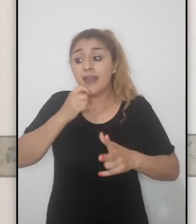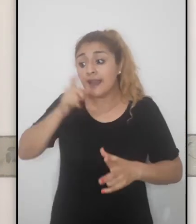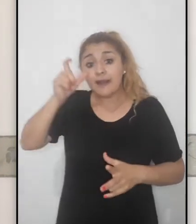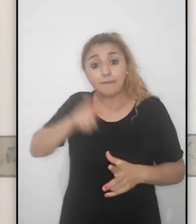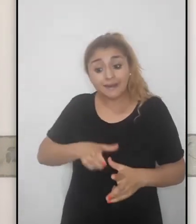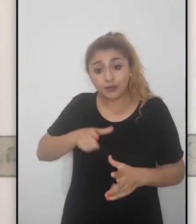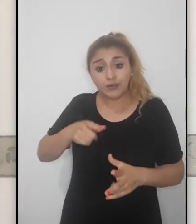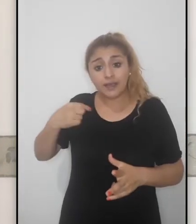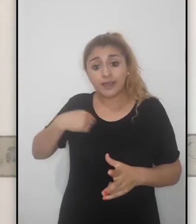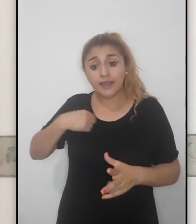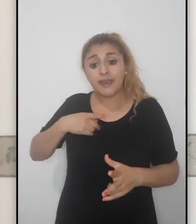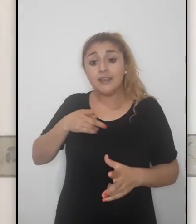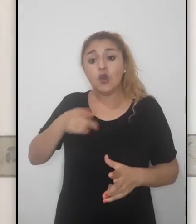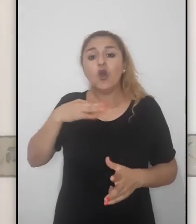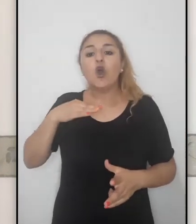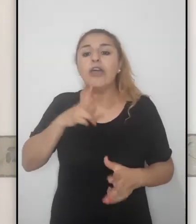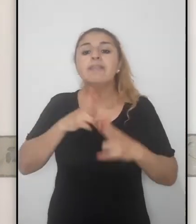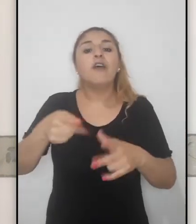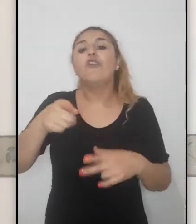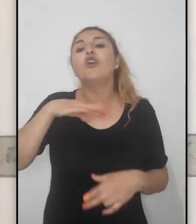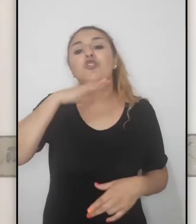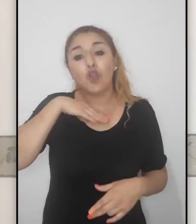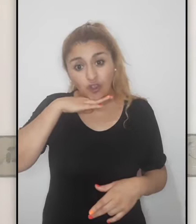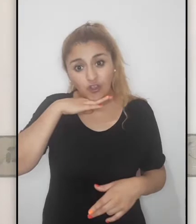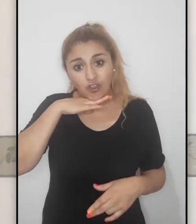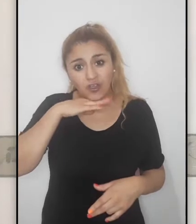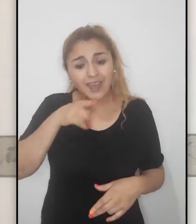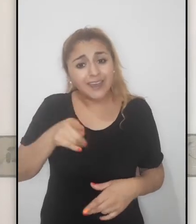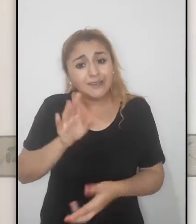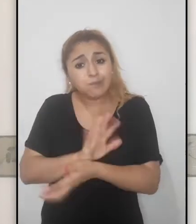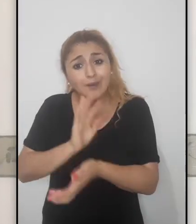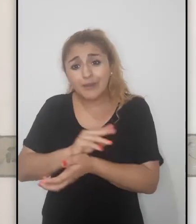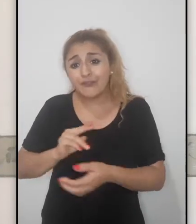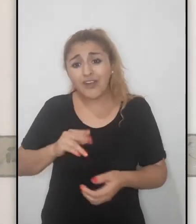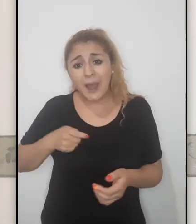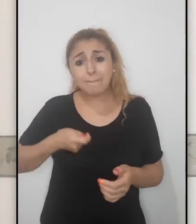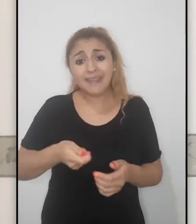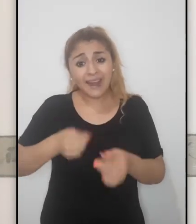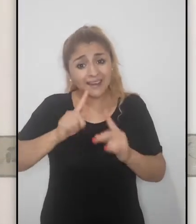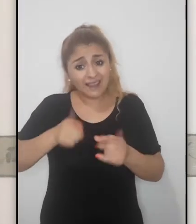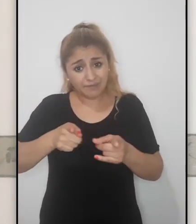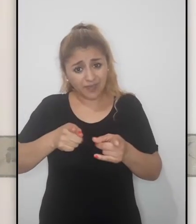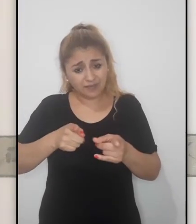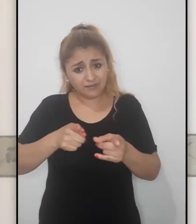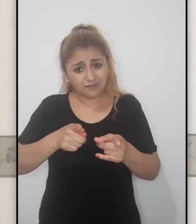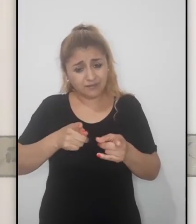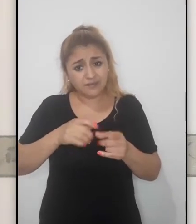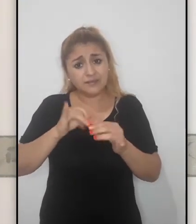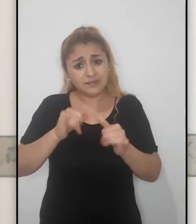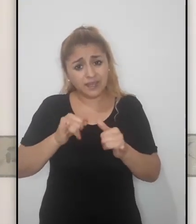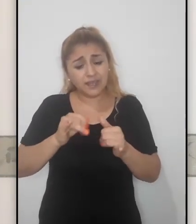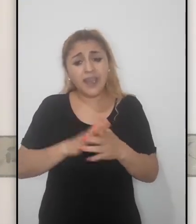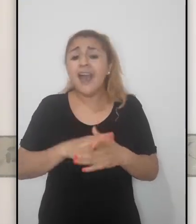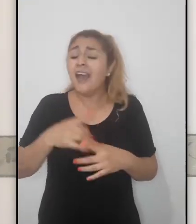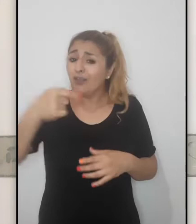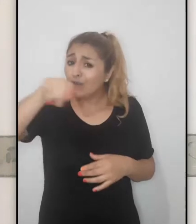pecar es fallar a dios por no tener el corazón de dios para obrar o hacer las cosas como